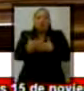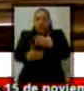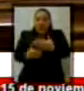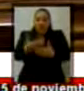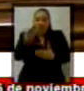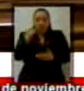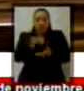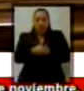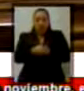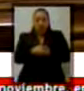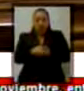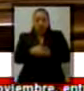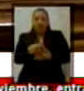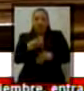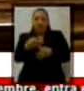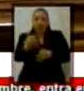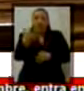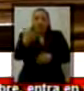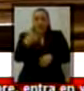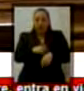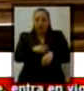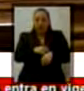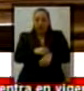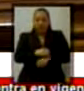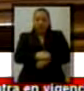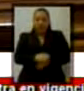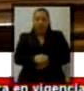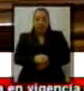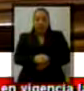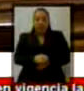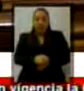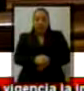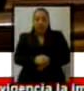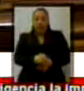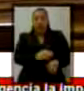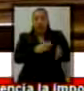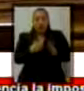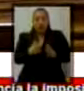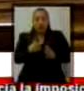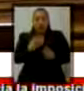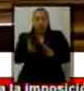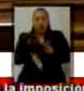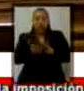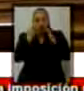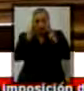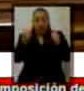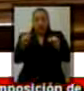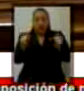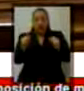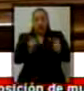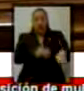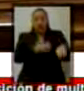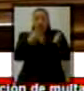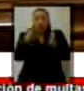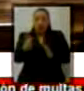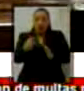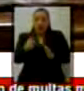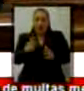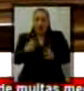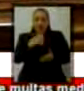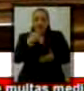¿Por qué? Porque pasa por tres fases. La fase del aumento de la tensión, la fase del